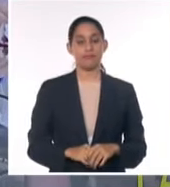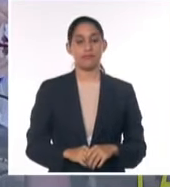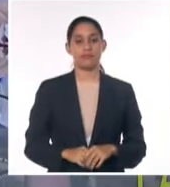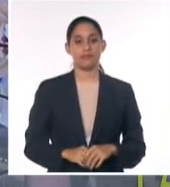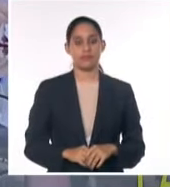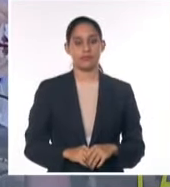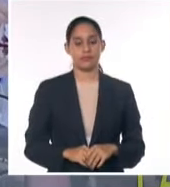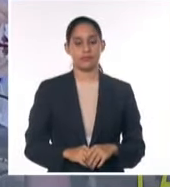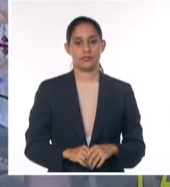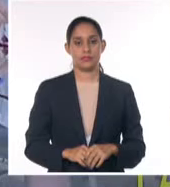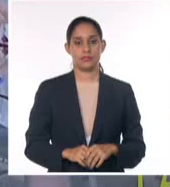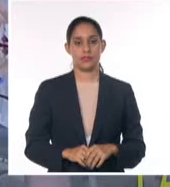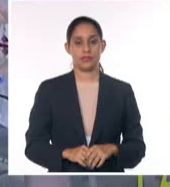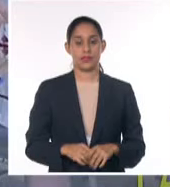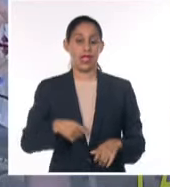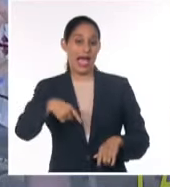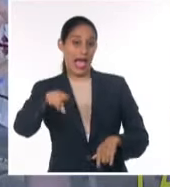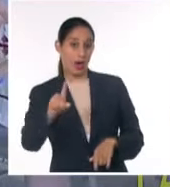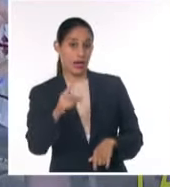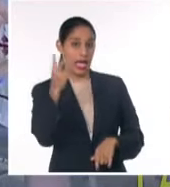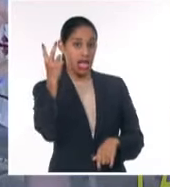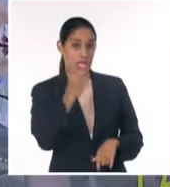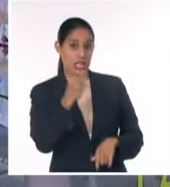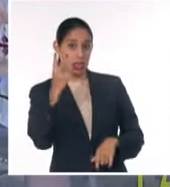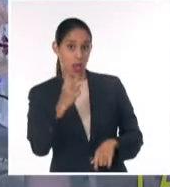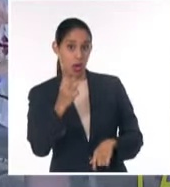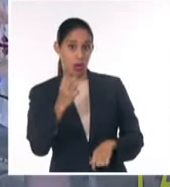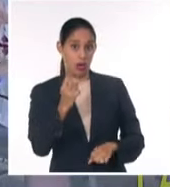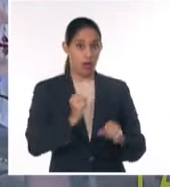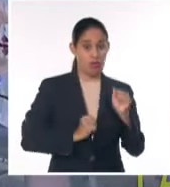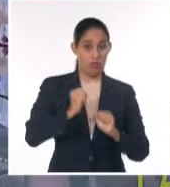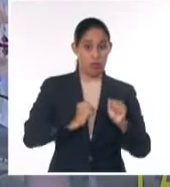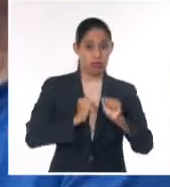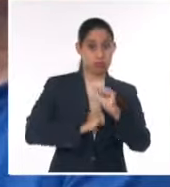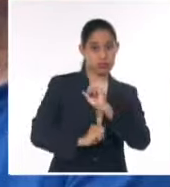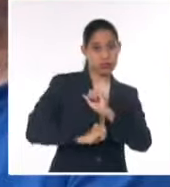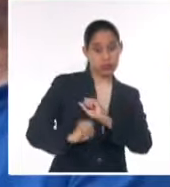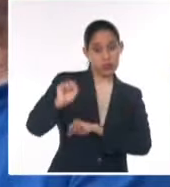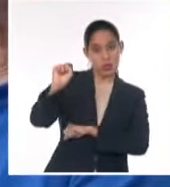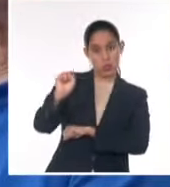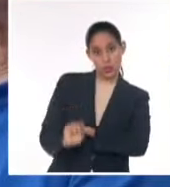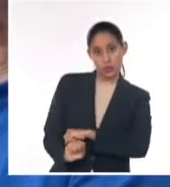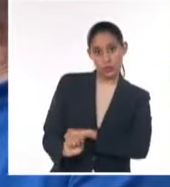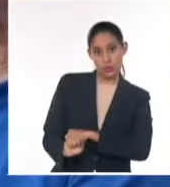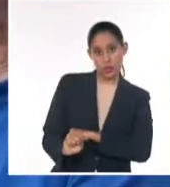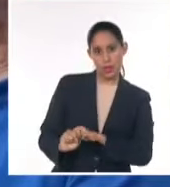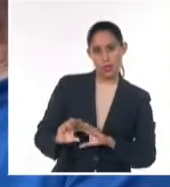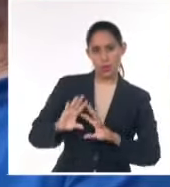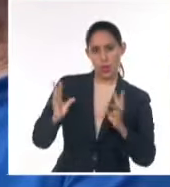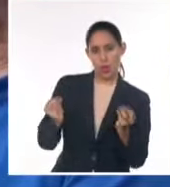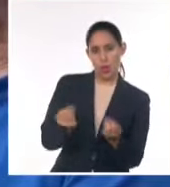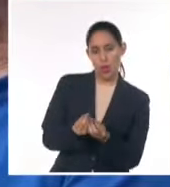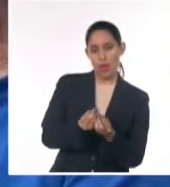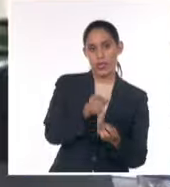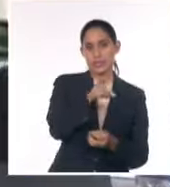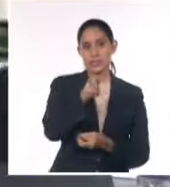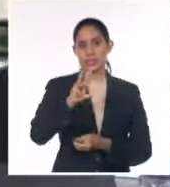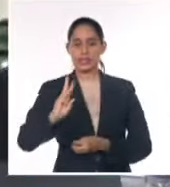Están montando 2 equipos en Cuenca Azul para sumar 13, adivanados 8